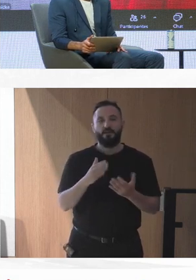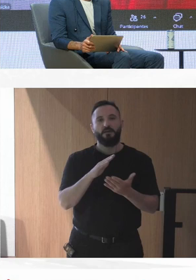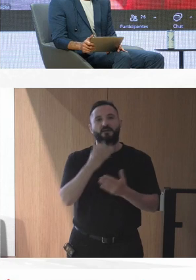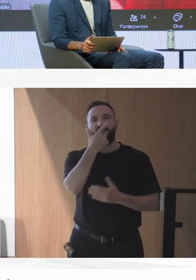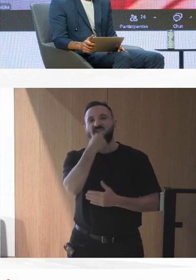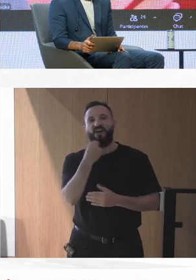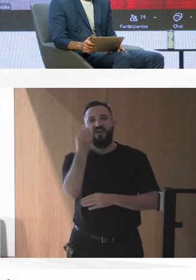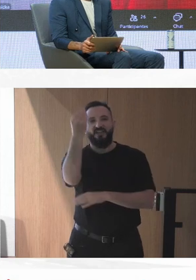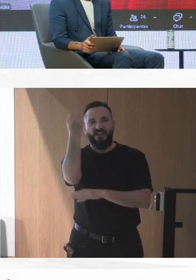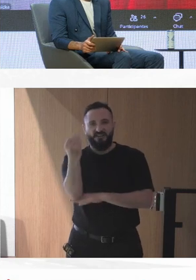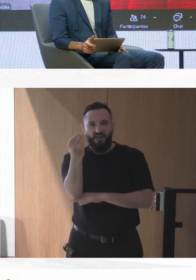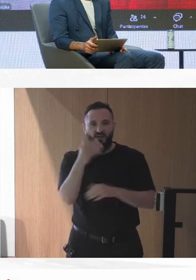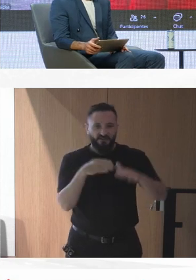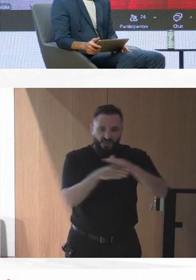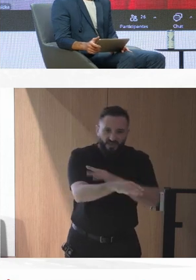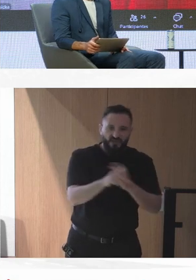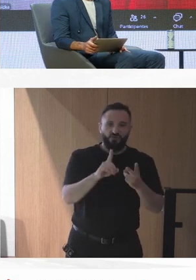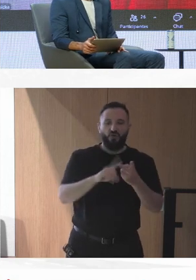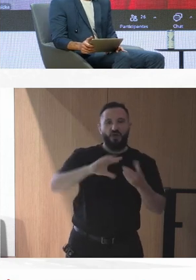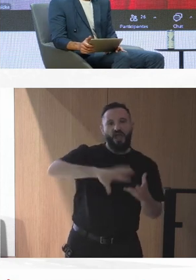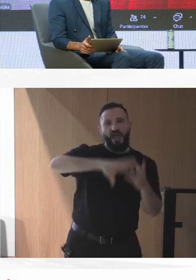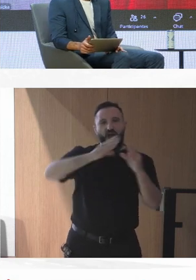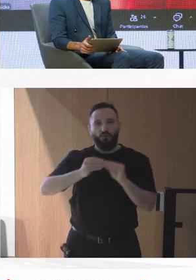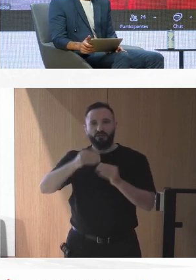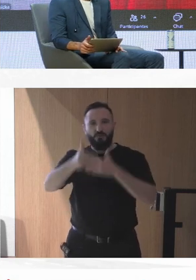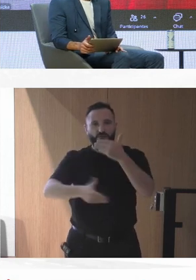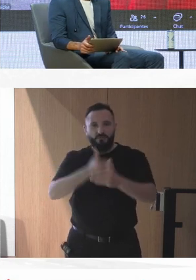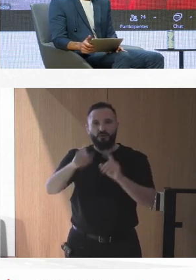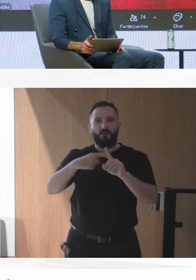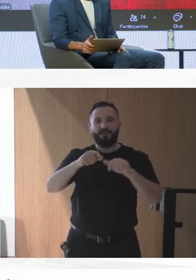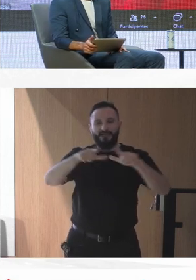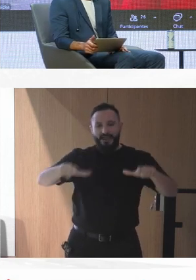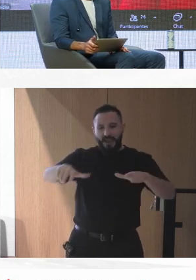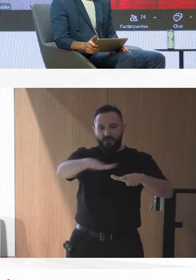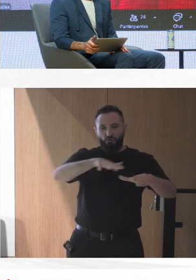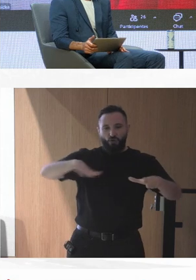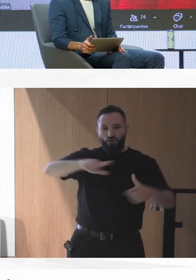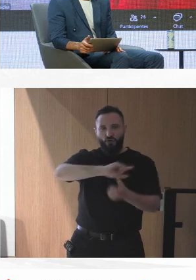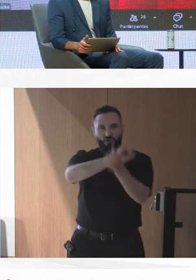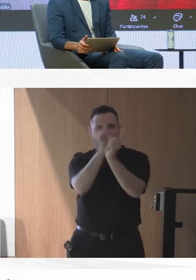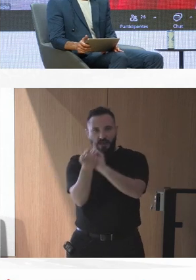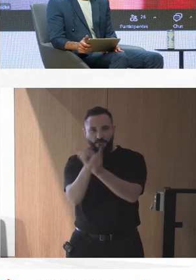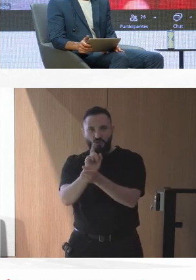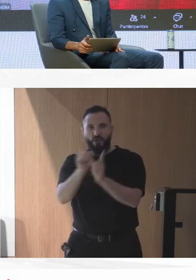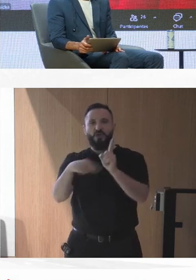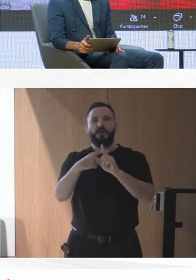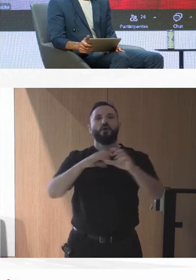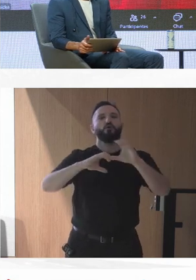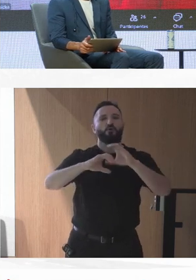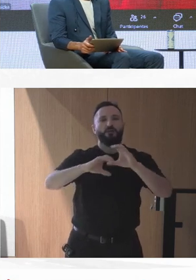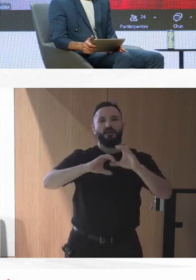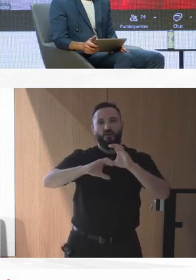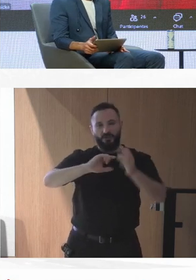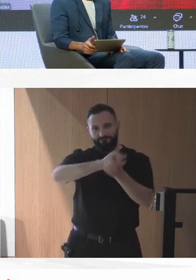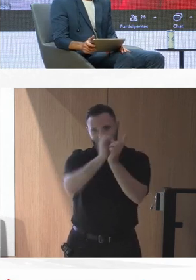facilitadores, ajustes de procedimiento y modificaciones del entorno de ley y de las comunicaciones. Y también